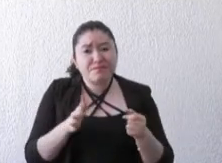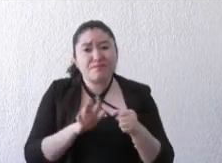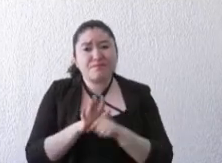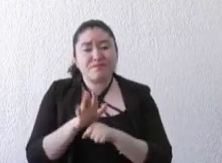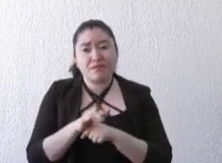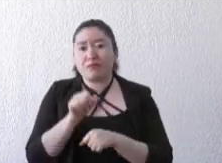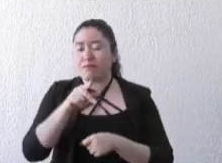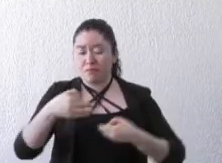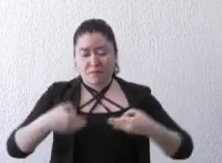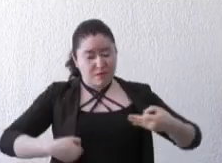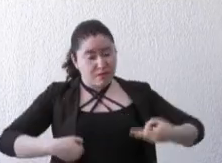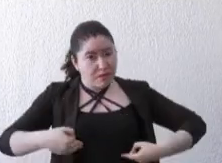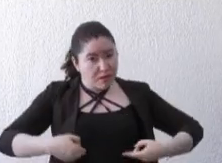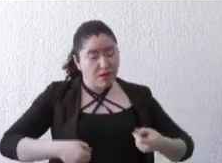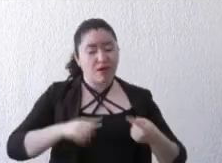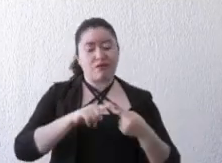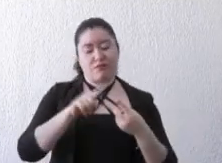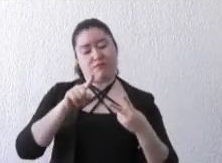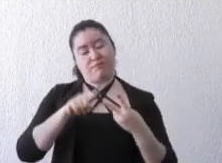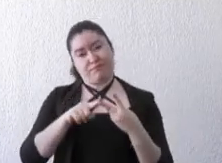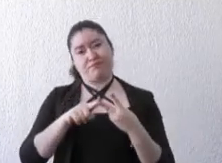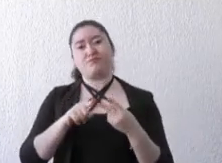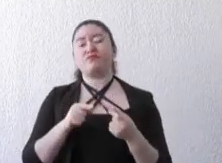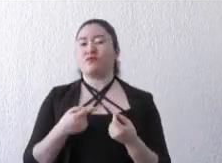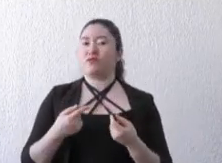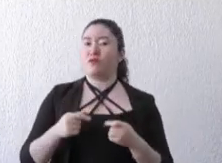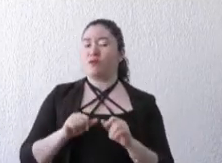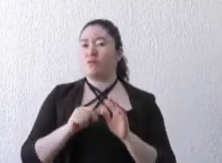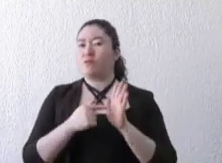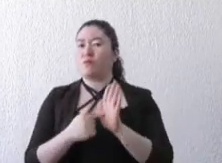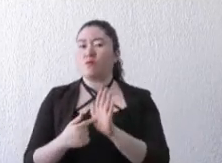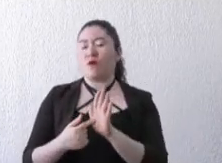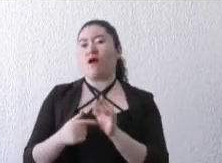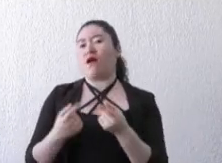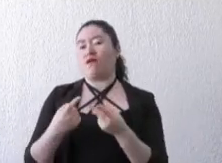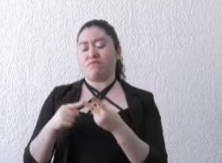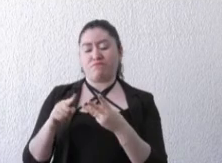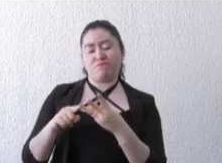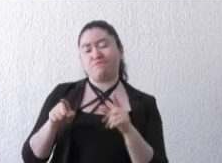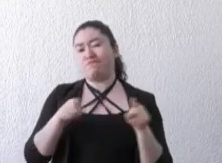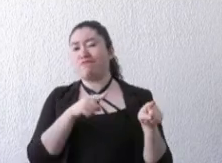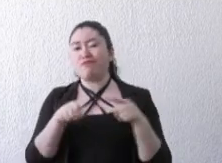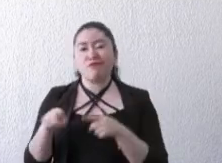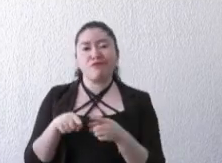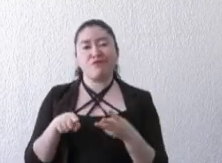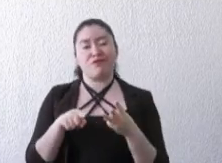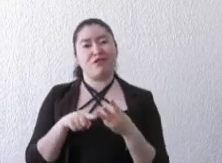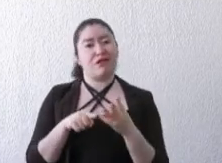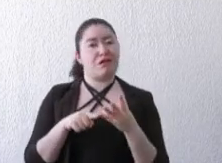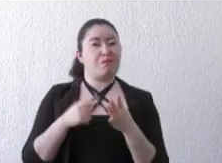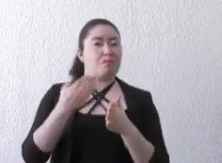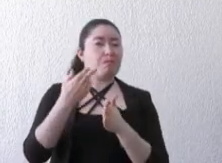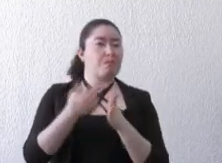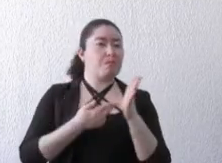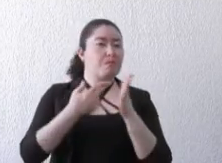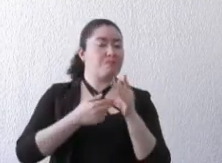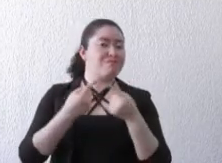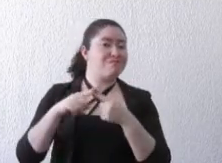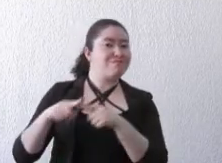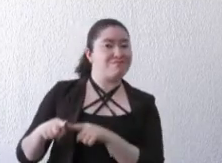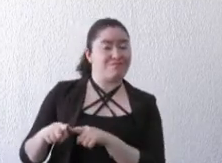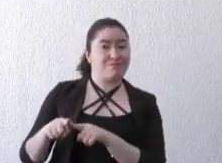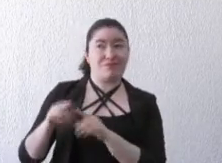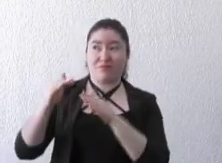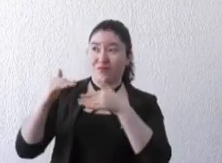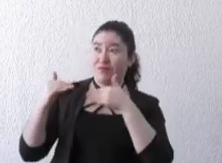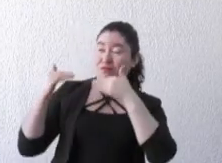teatrales, actividades escénicas, actividades musicales, talleres múltiples corpóreos. En la parte de